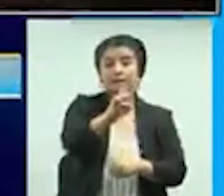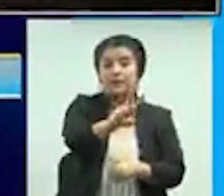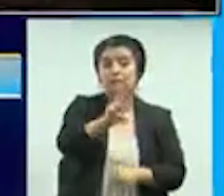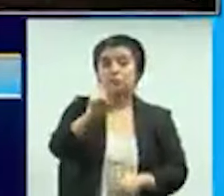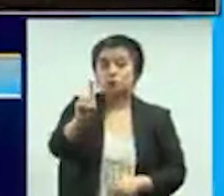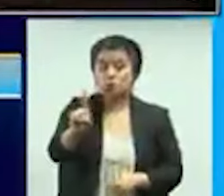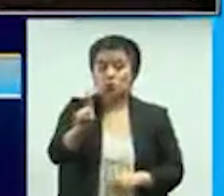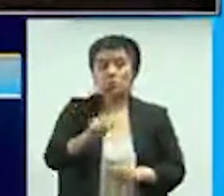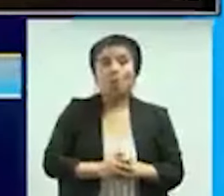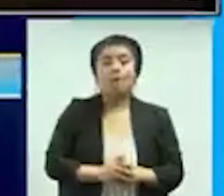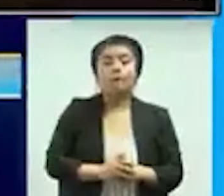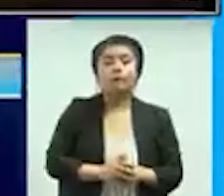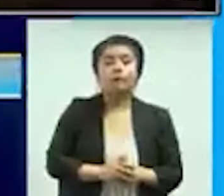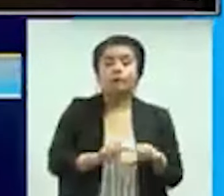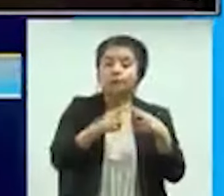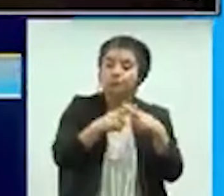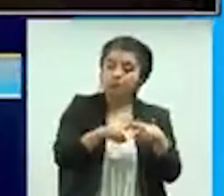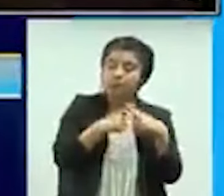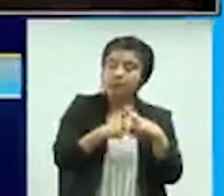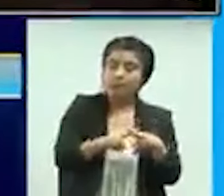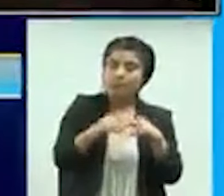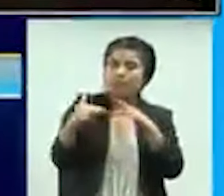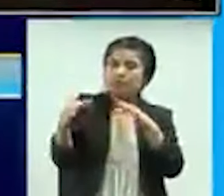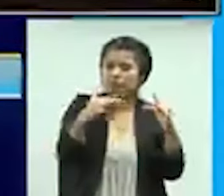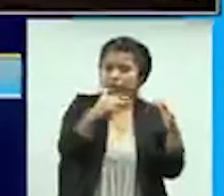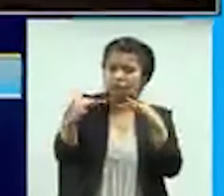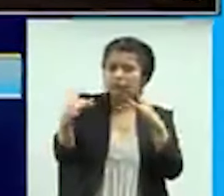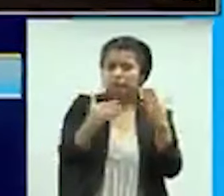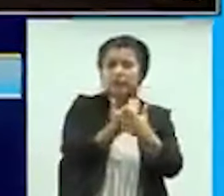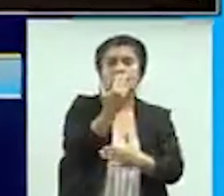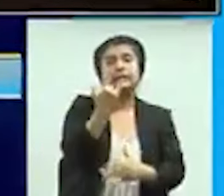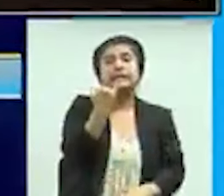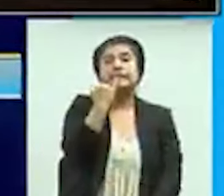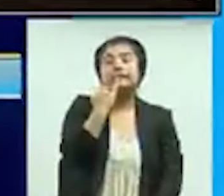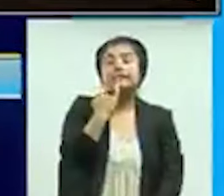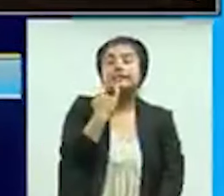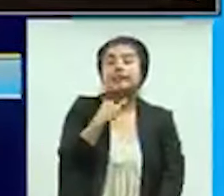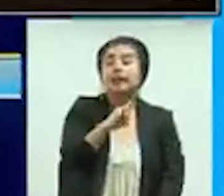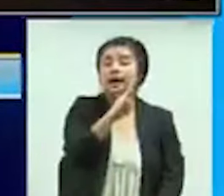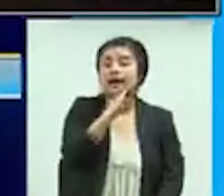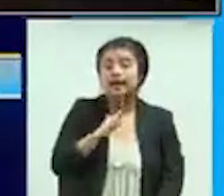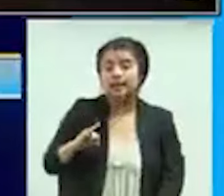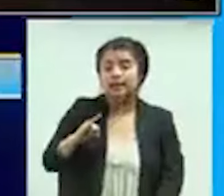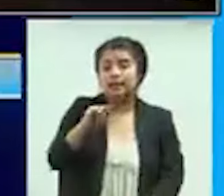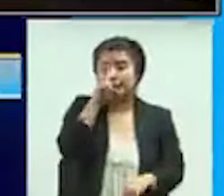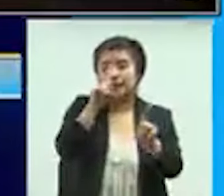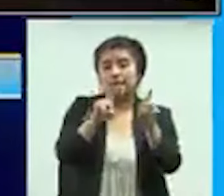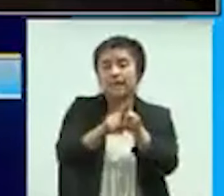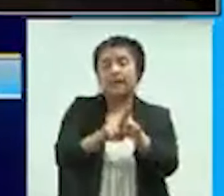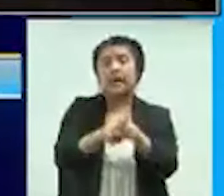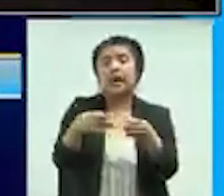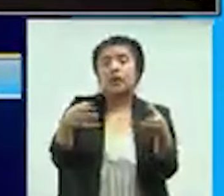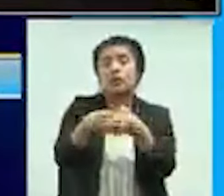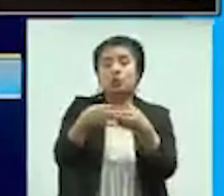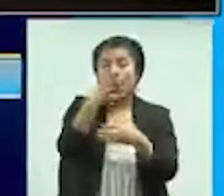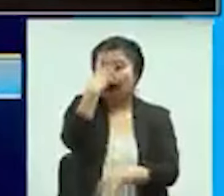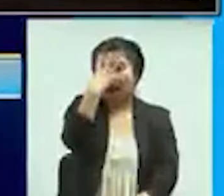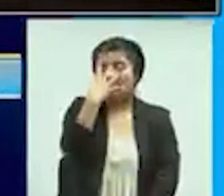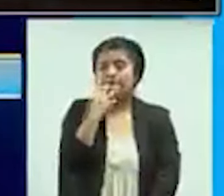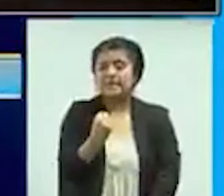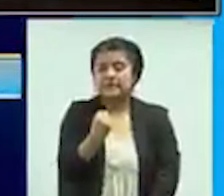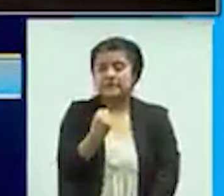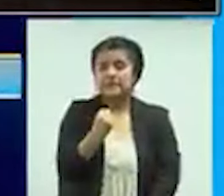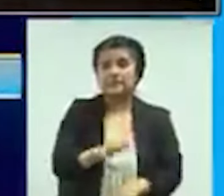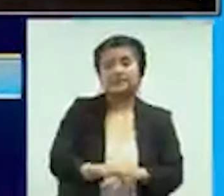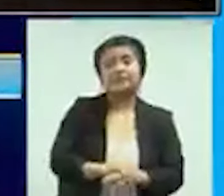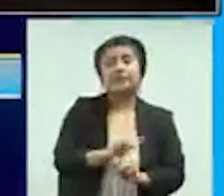2021 marcó el inicio de un nuevo enfrentamiento entre Israel y Hamás. El grupo terrorista Hamás y la Yihad